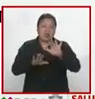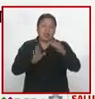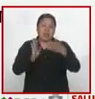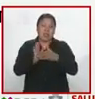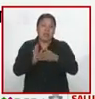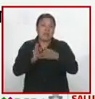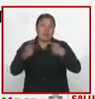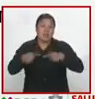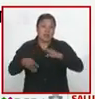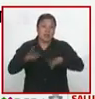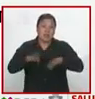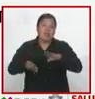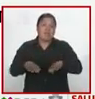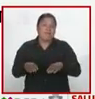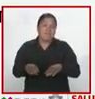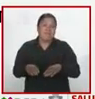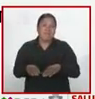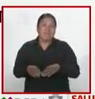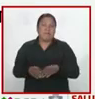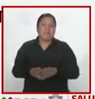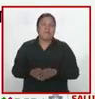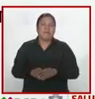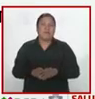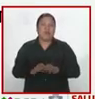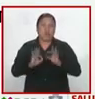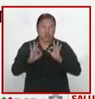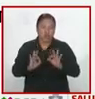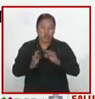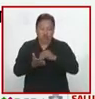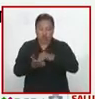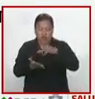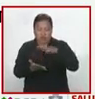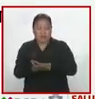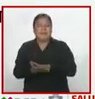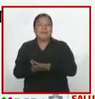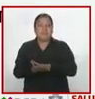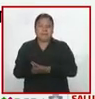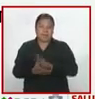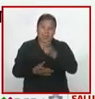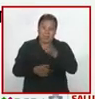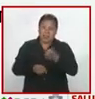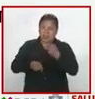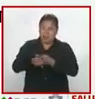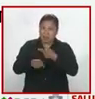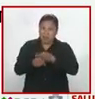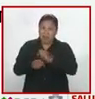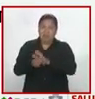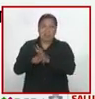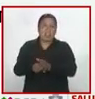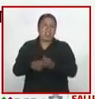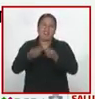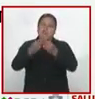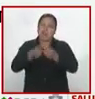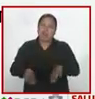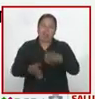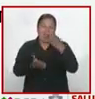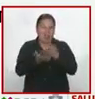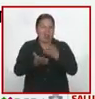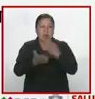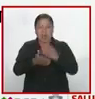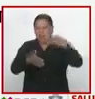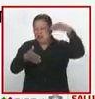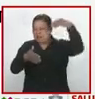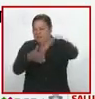defunciones oficialmente registradas y esta epidemia pues ha provocado una gran pérdida económica en todos los países